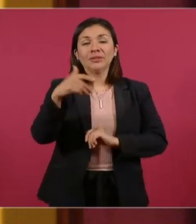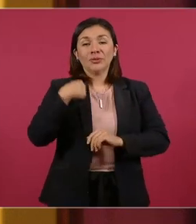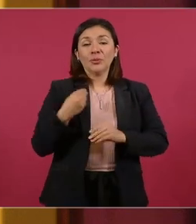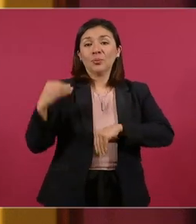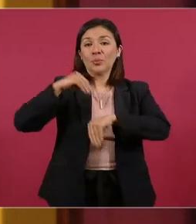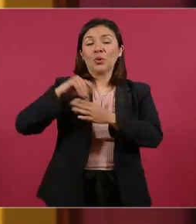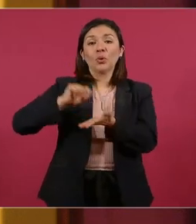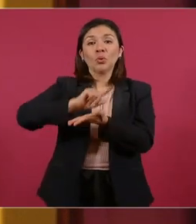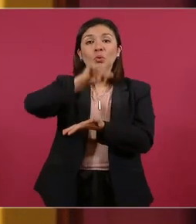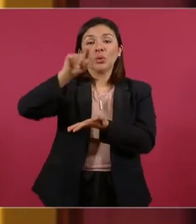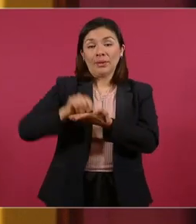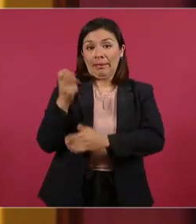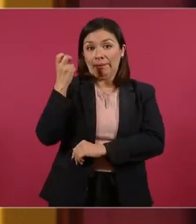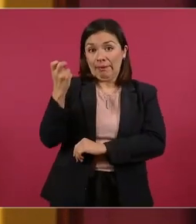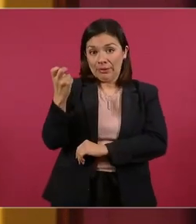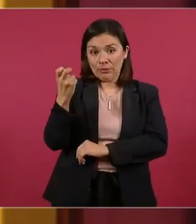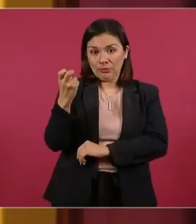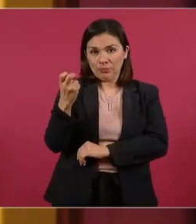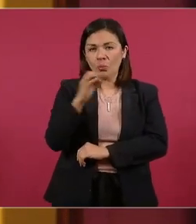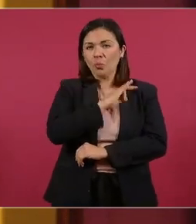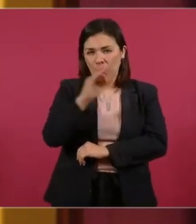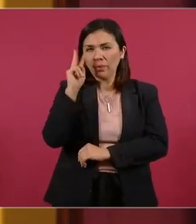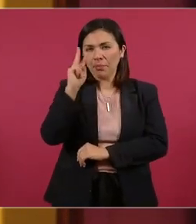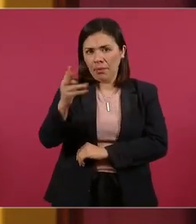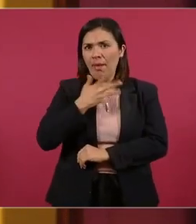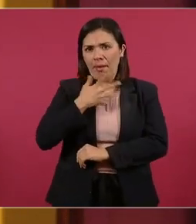los siguientes textos. Los pueden buscar.